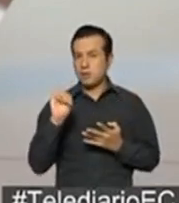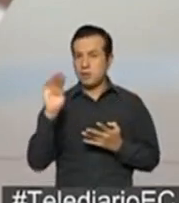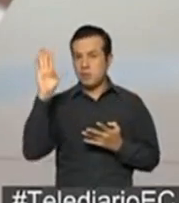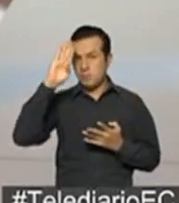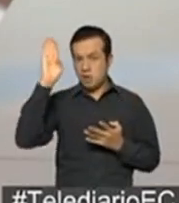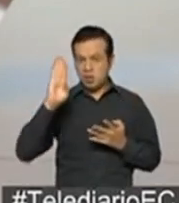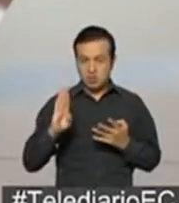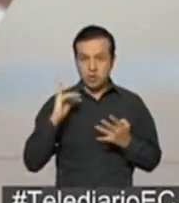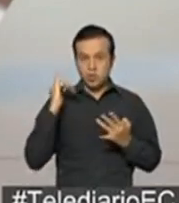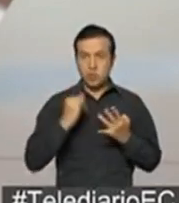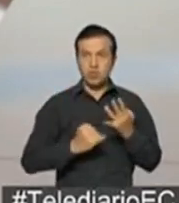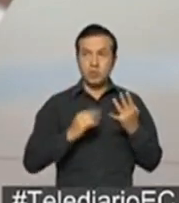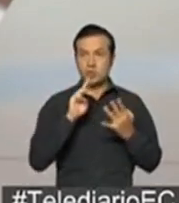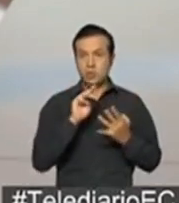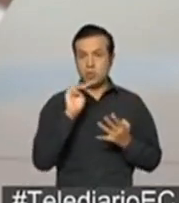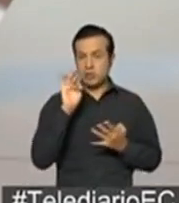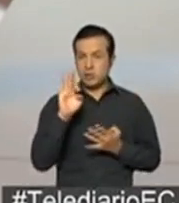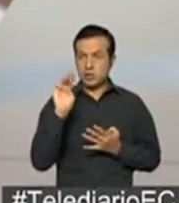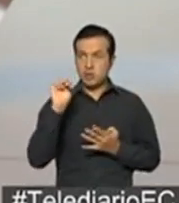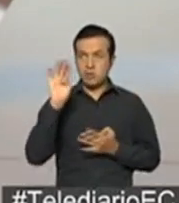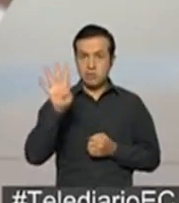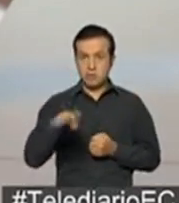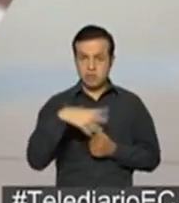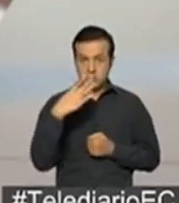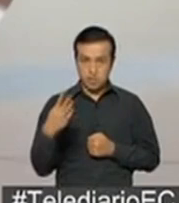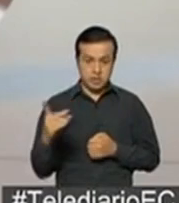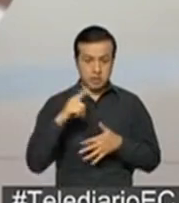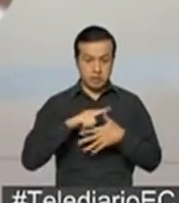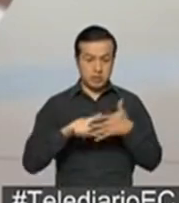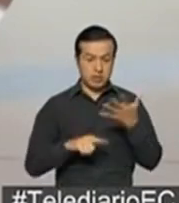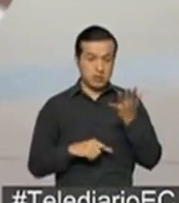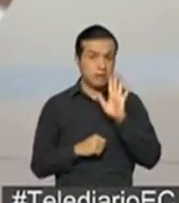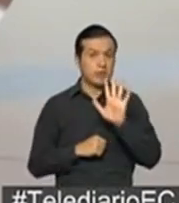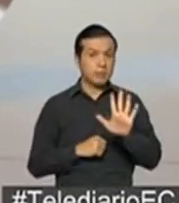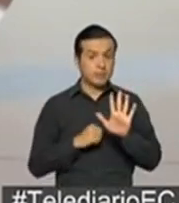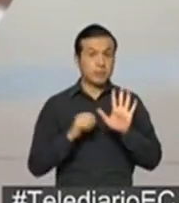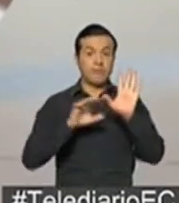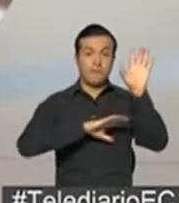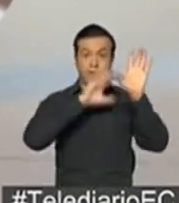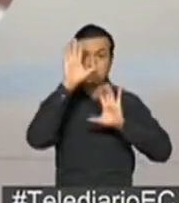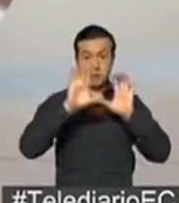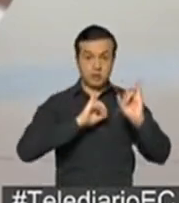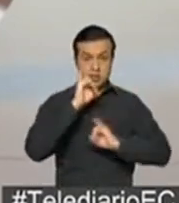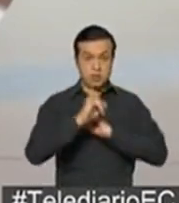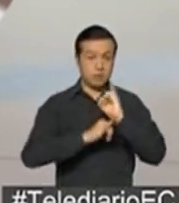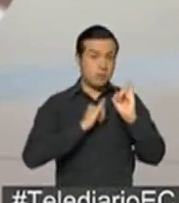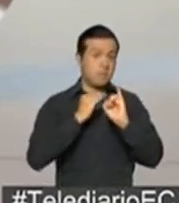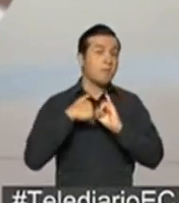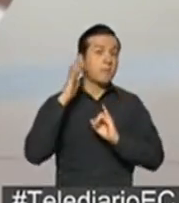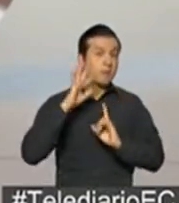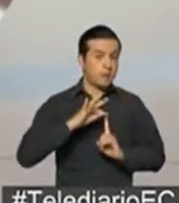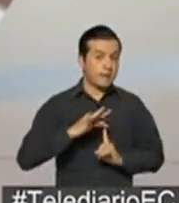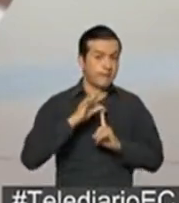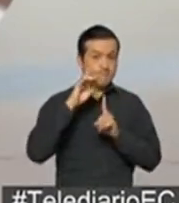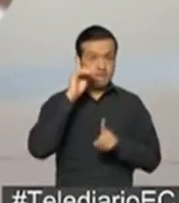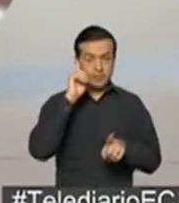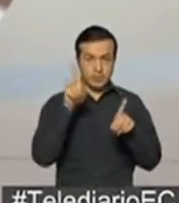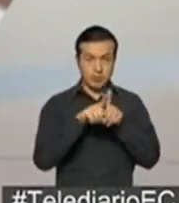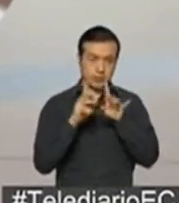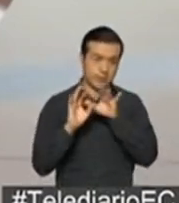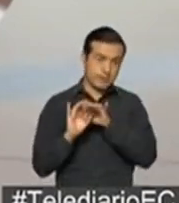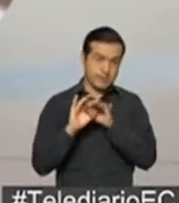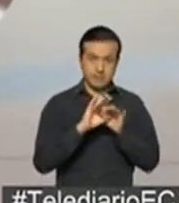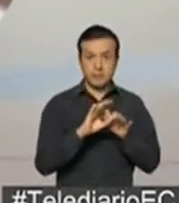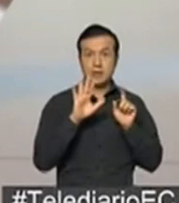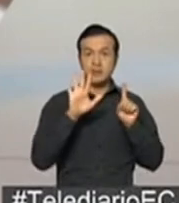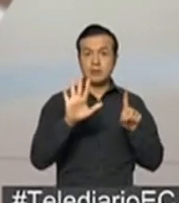Paulo y terminamos con la WTM en Londres. Así que las ferias internacionales más importantes, los convenios cooperados con